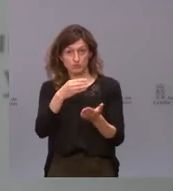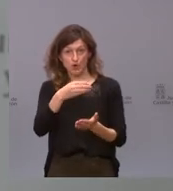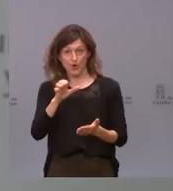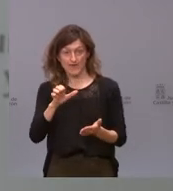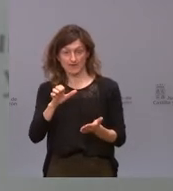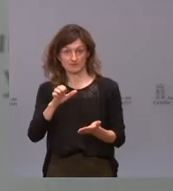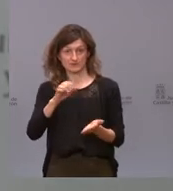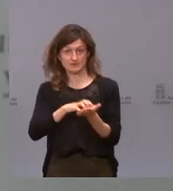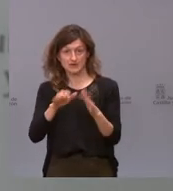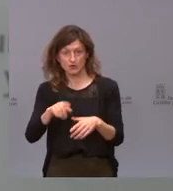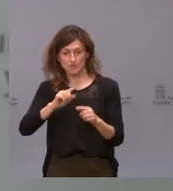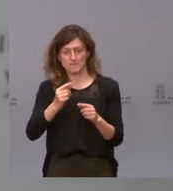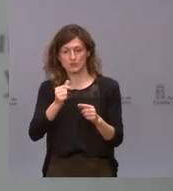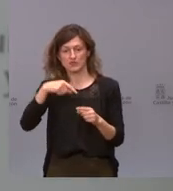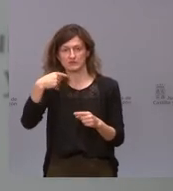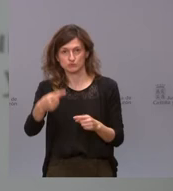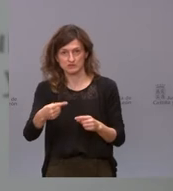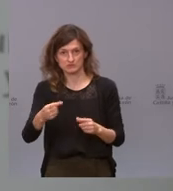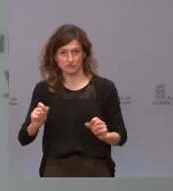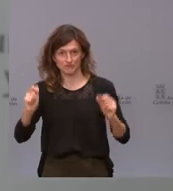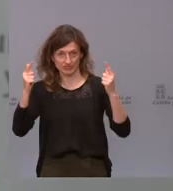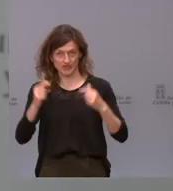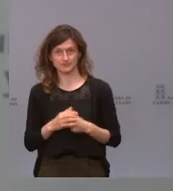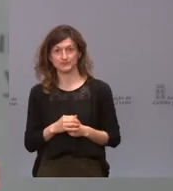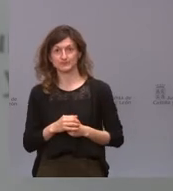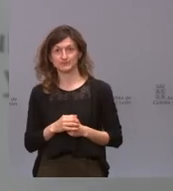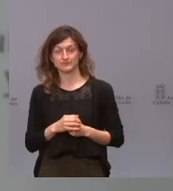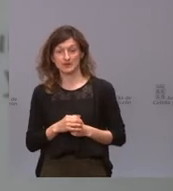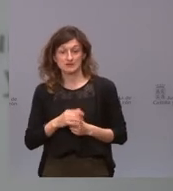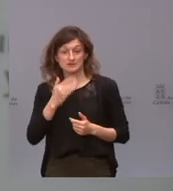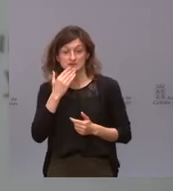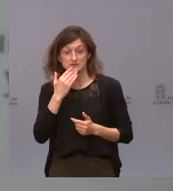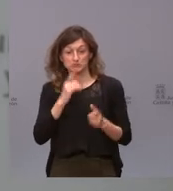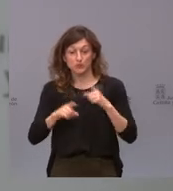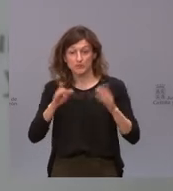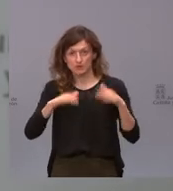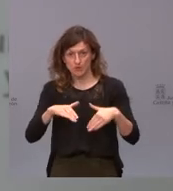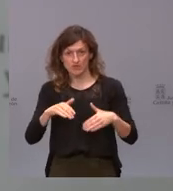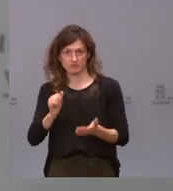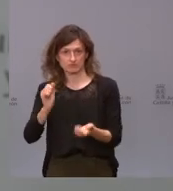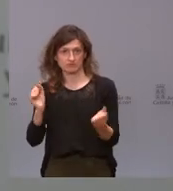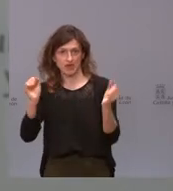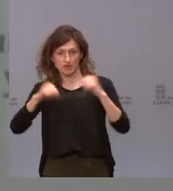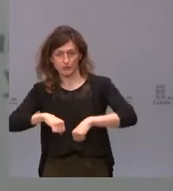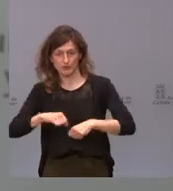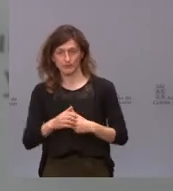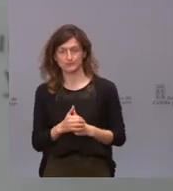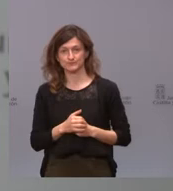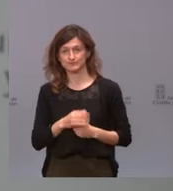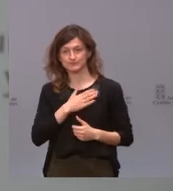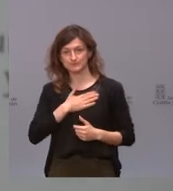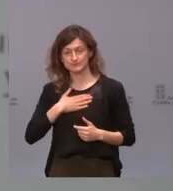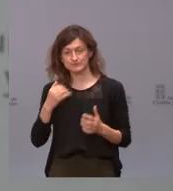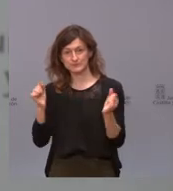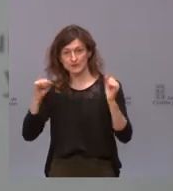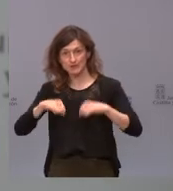de castilla y león' se aprobará si no hay ningún impedimento se aprobará nuestra intención es de que se apruebe